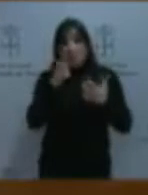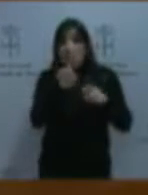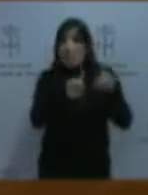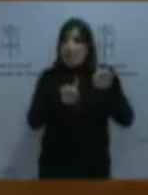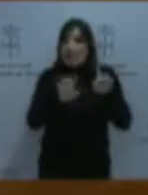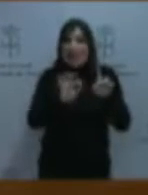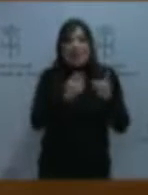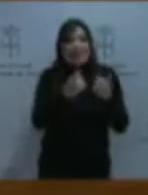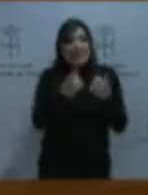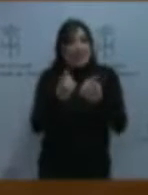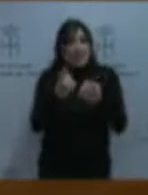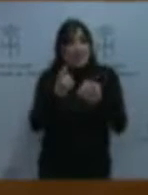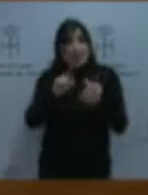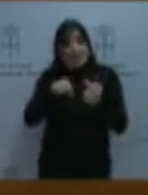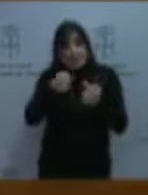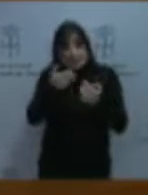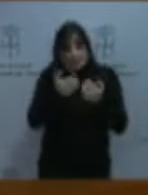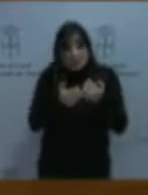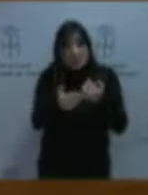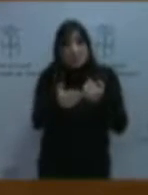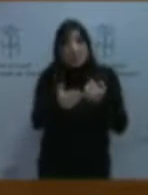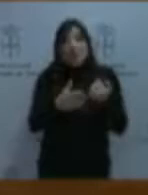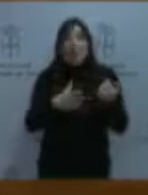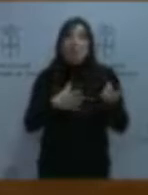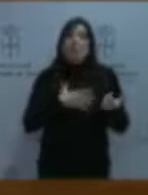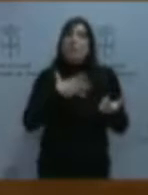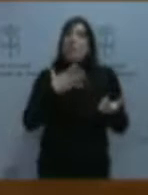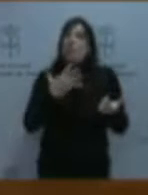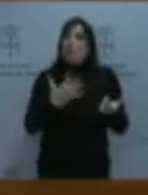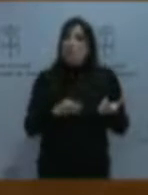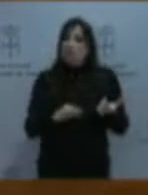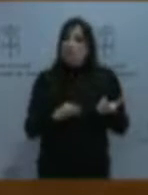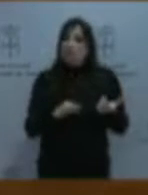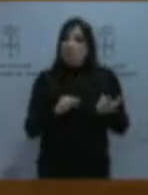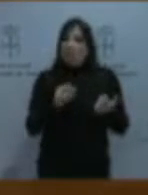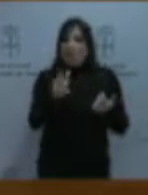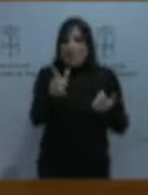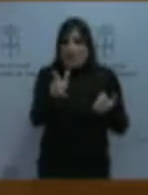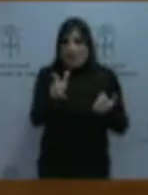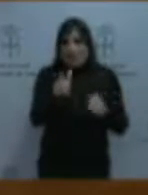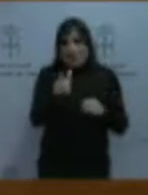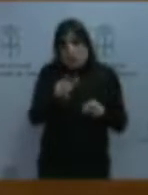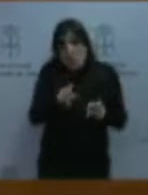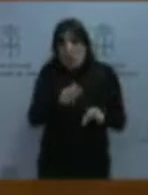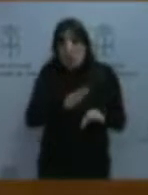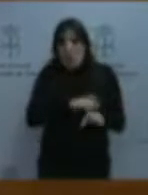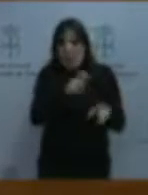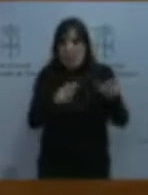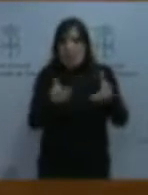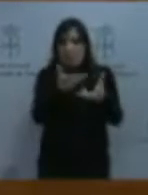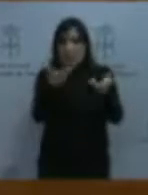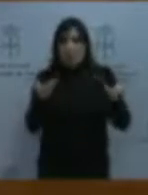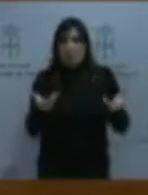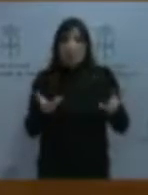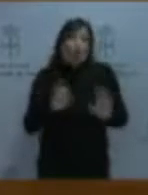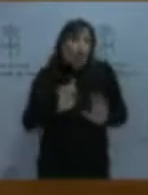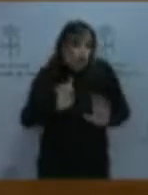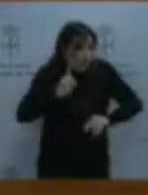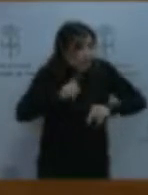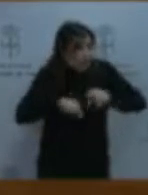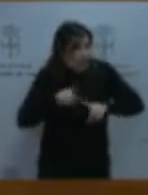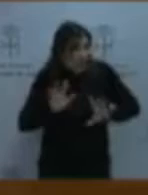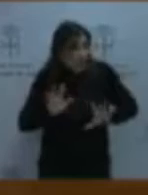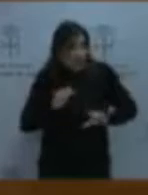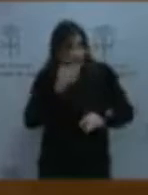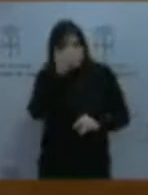puede convertirse en un nuevo derecho para la ciudadanía o no. Y con ello lo acompañamos de una propuesta de